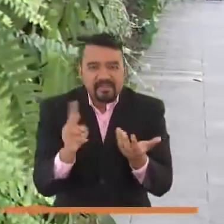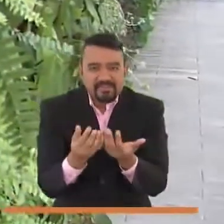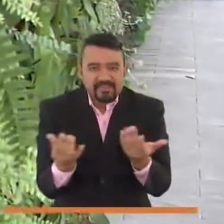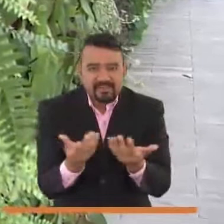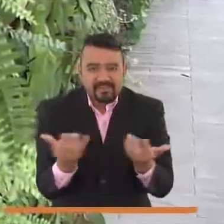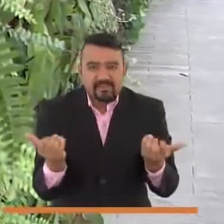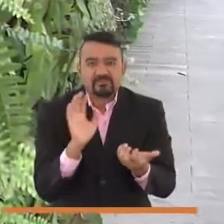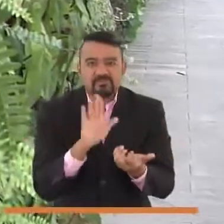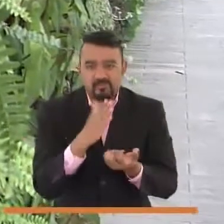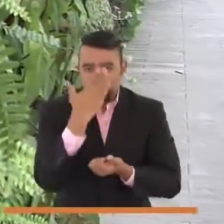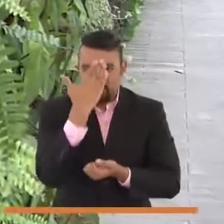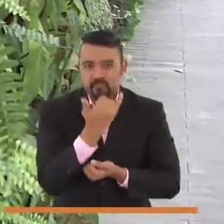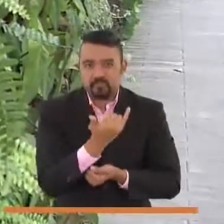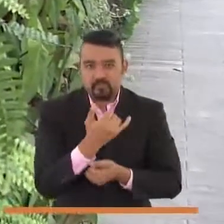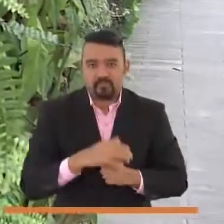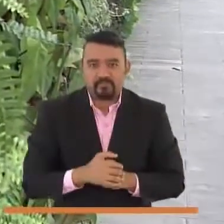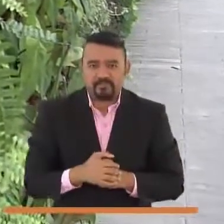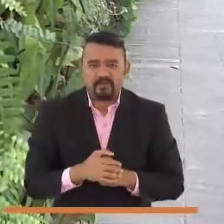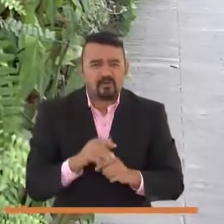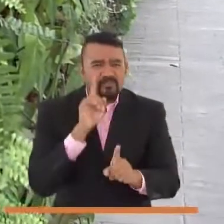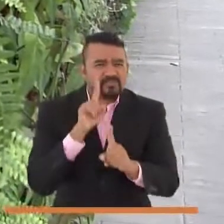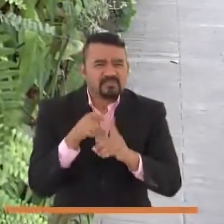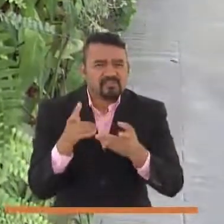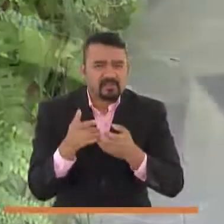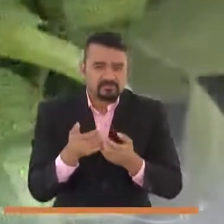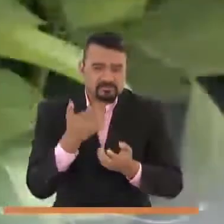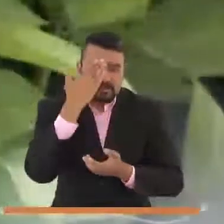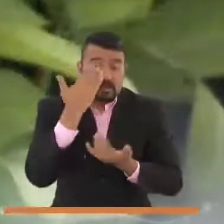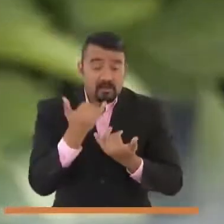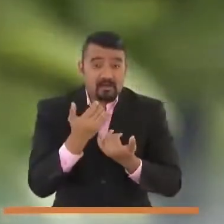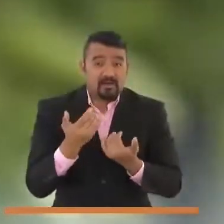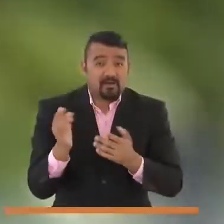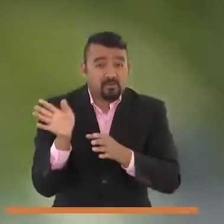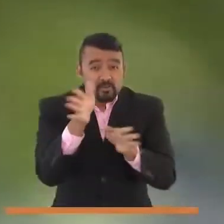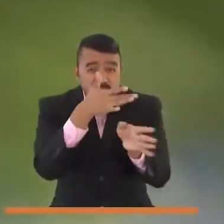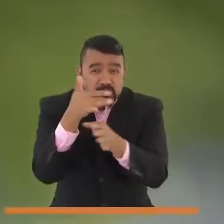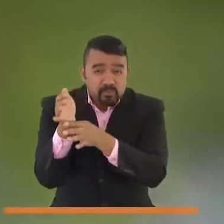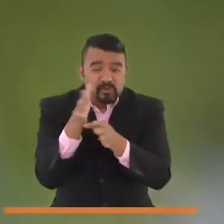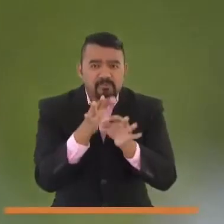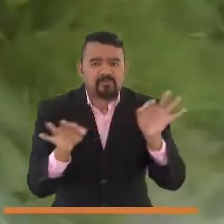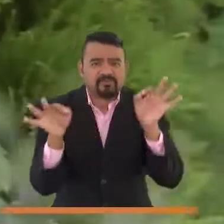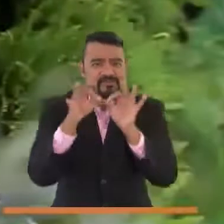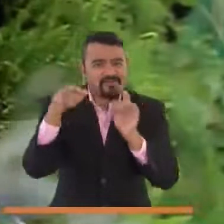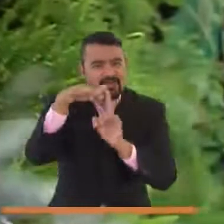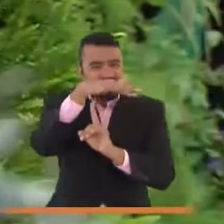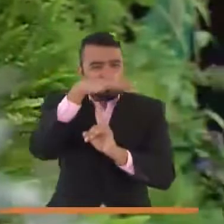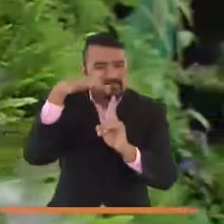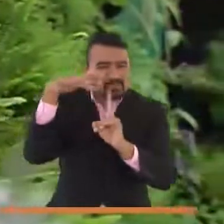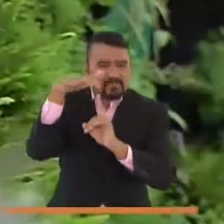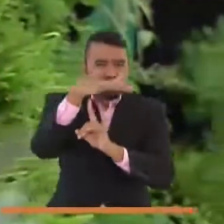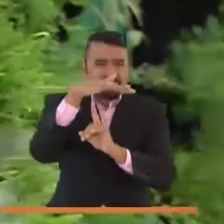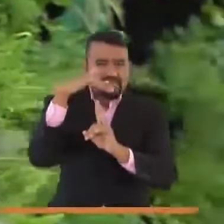que van a permitir también el mejoramiento de la calidad del aire, y es un apoyo a la